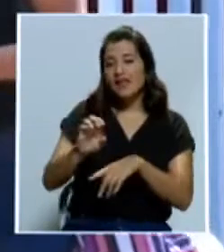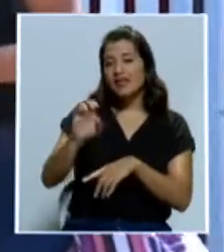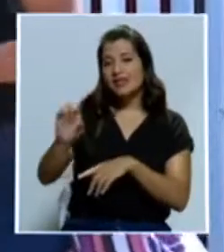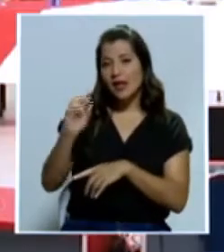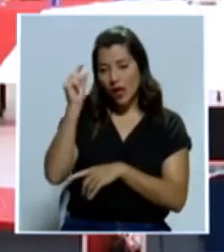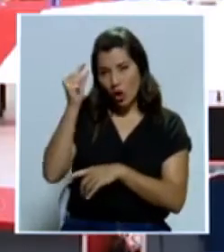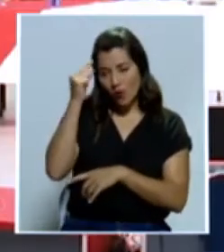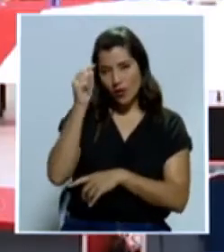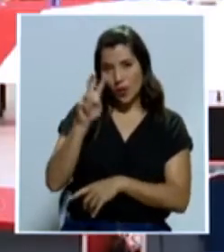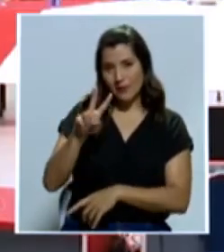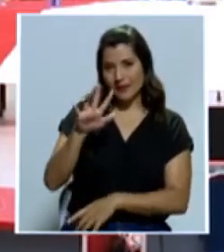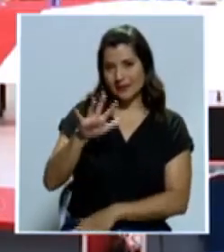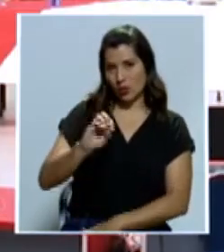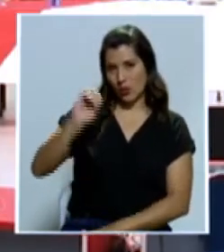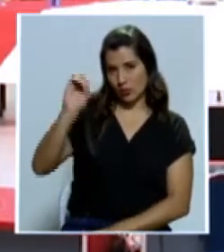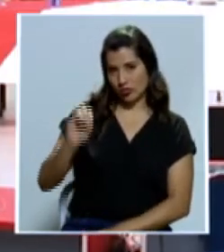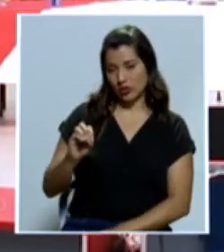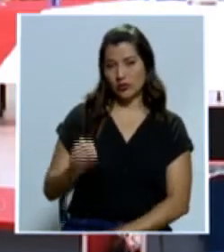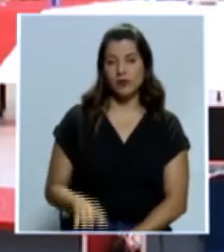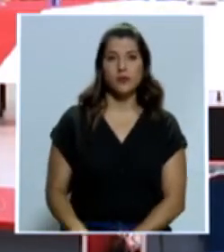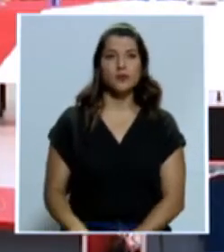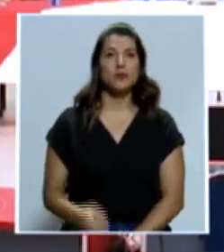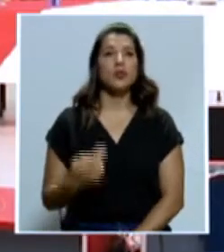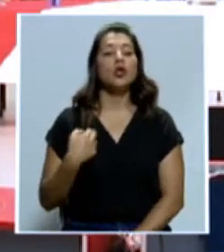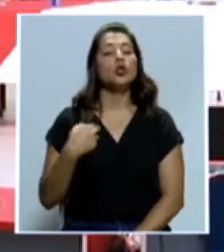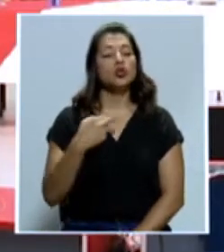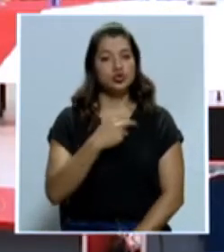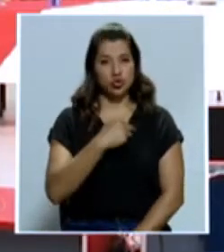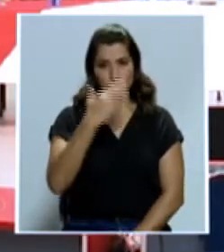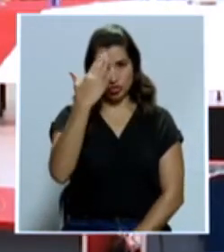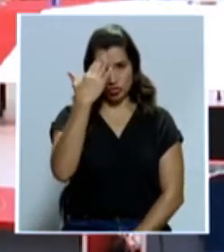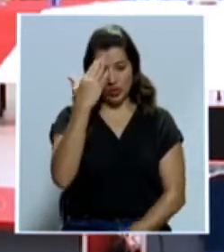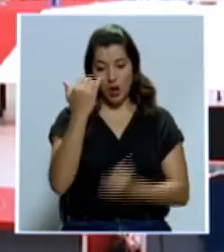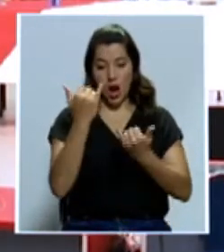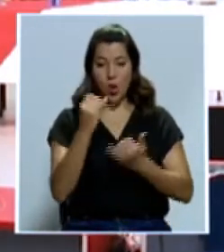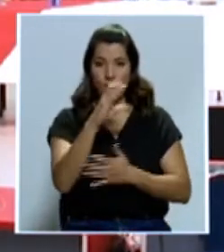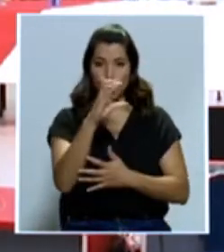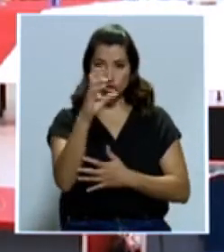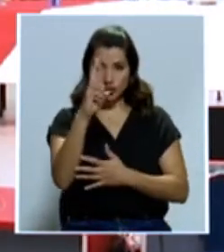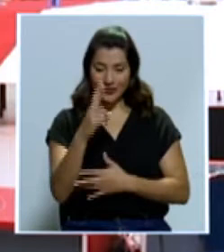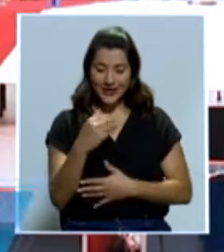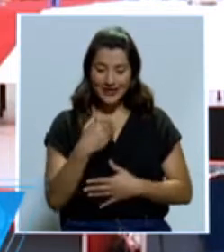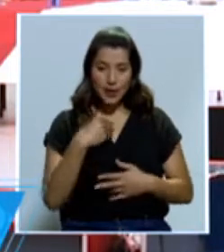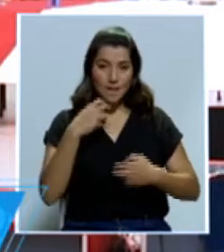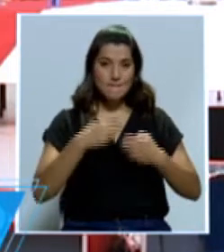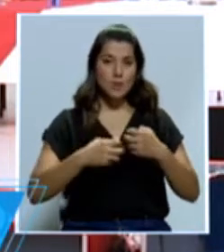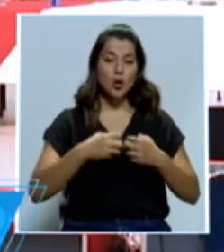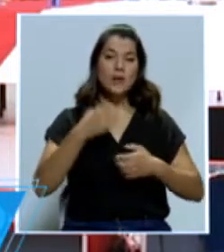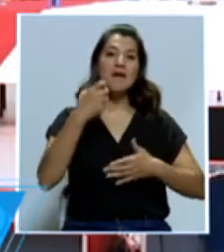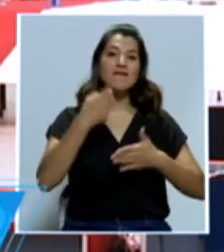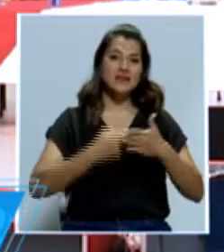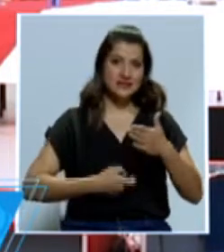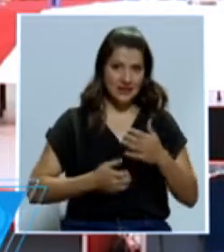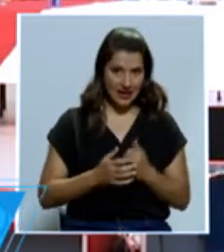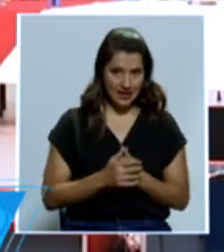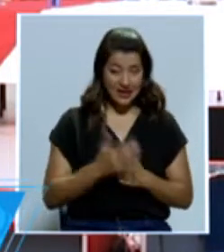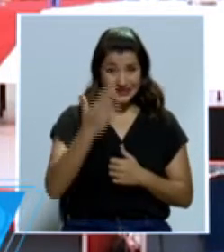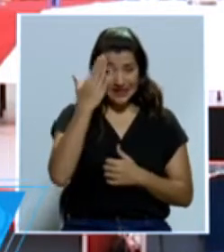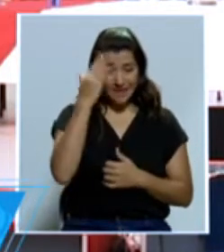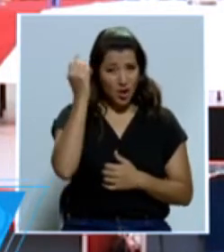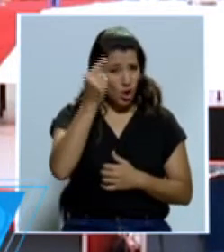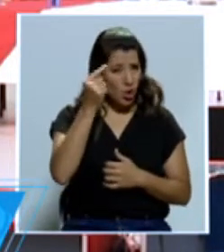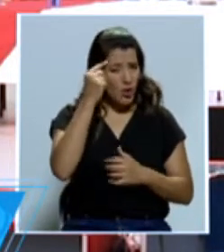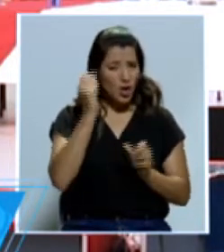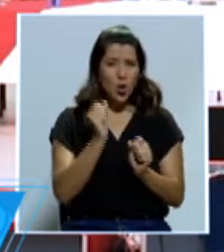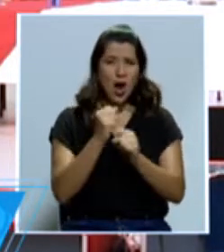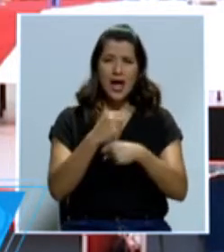porcentaje. Muy conscientes que el país está en una situación crítica fiscal. Sabemos que el gobierno está haciendo todo lo